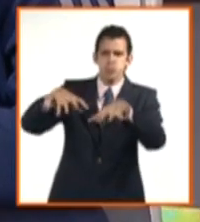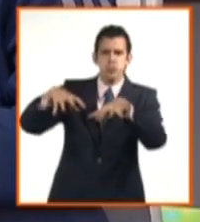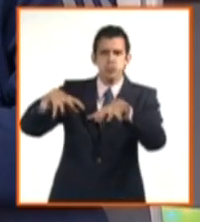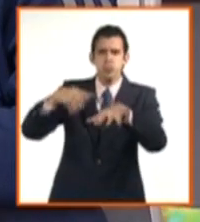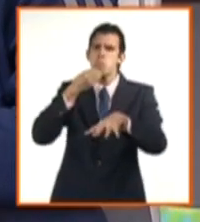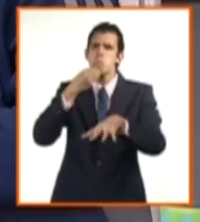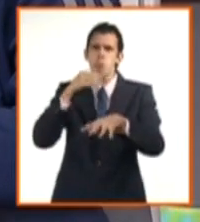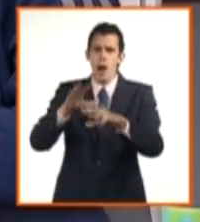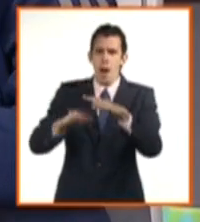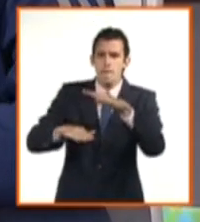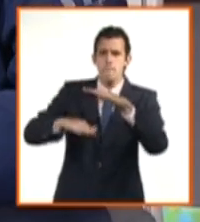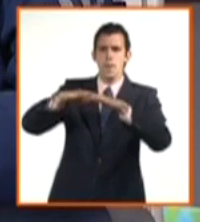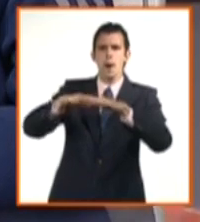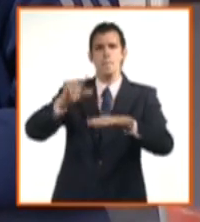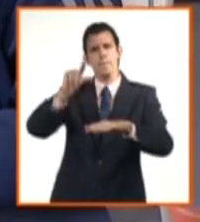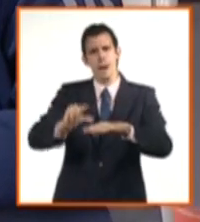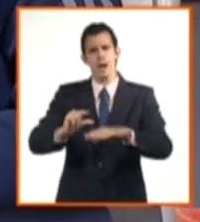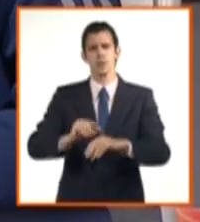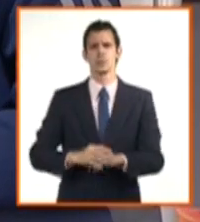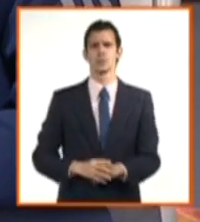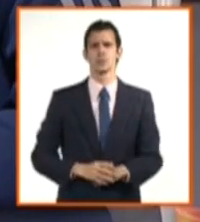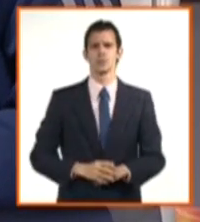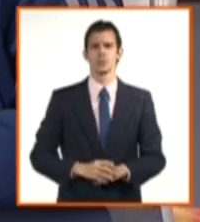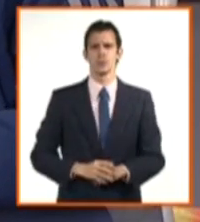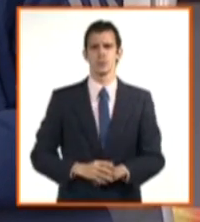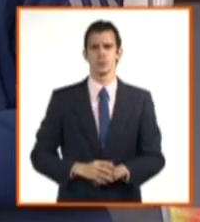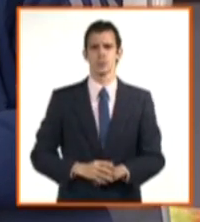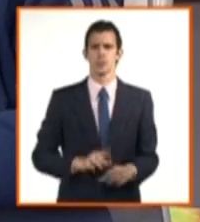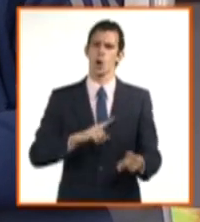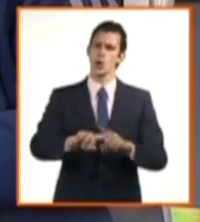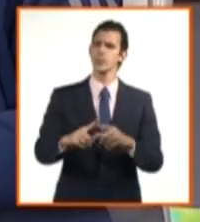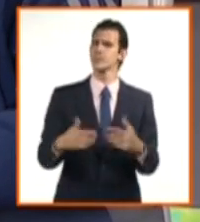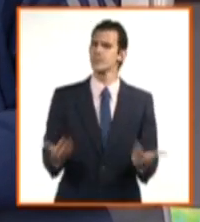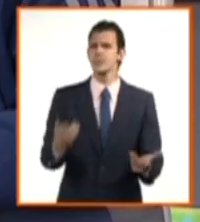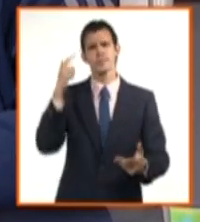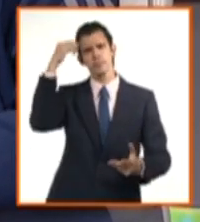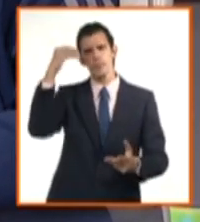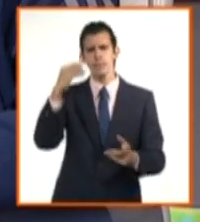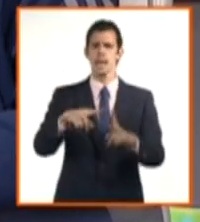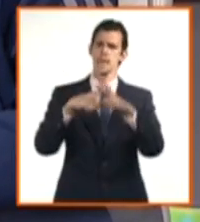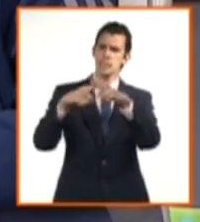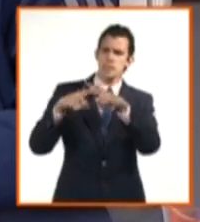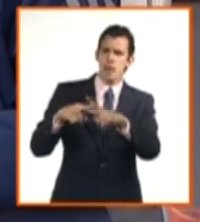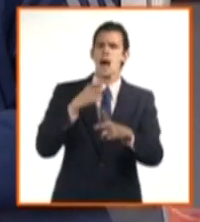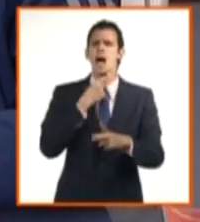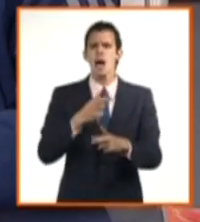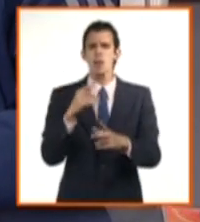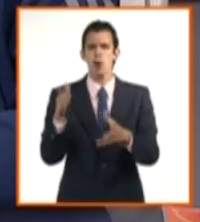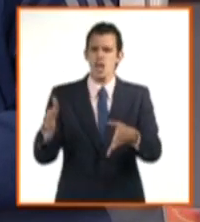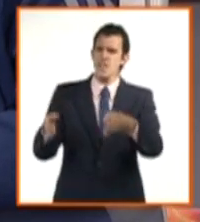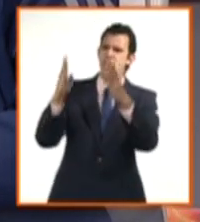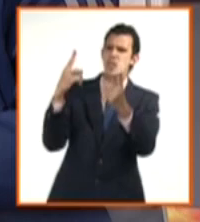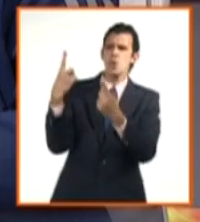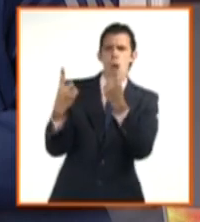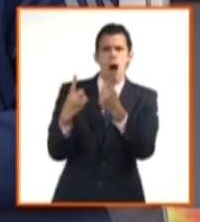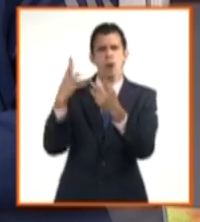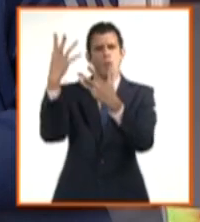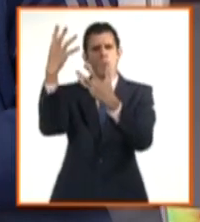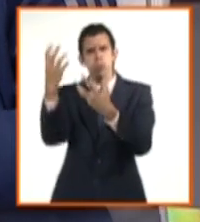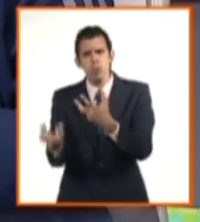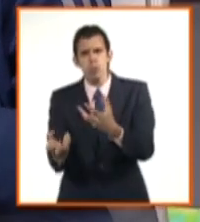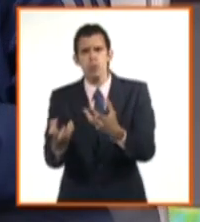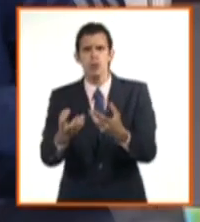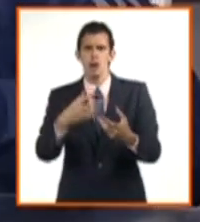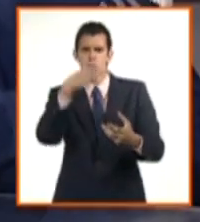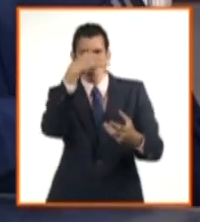entrar entonces en la reconstrucción las reparaciones mantenimiento de todos los daños que se puedan generar por este en este